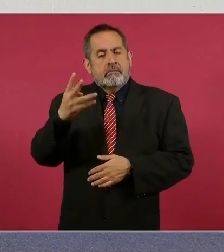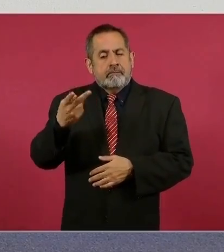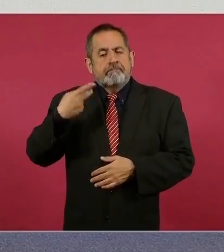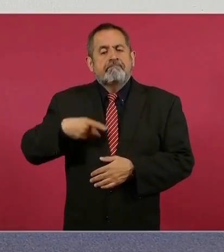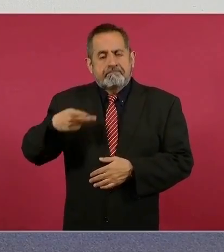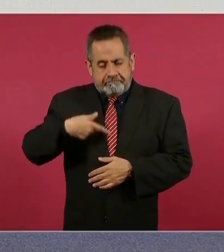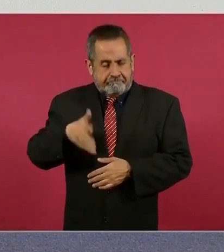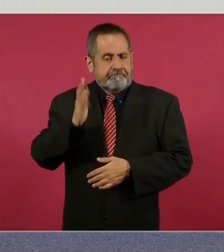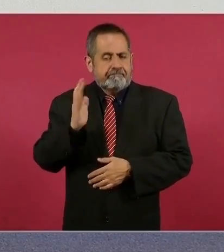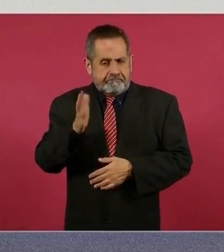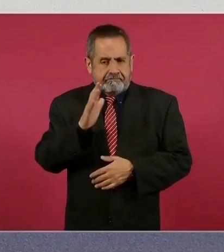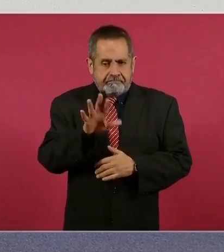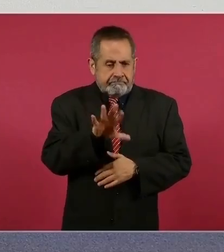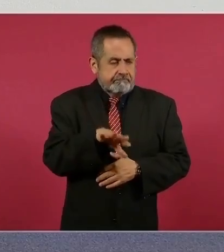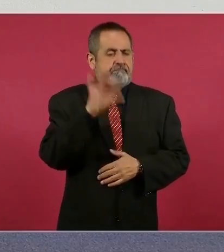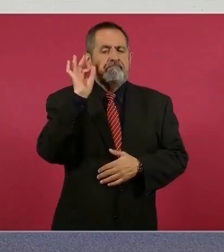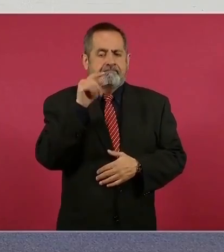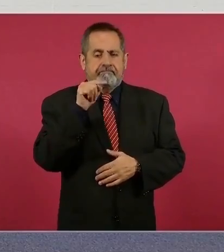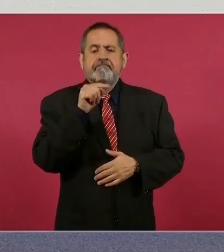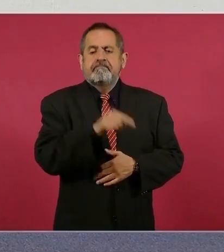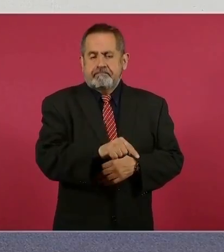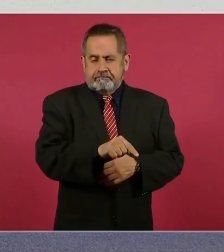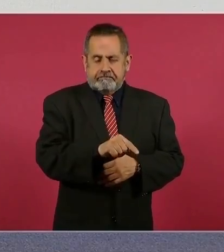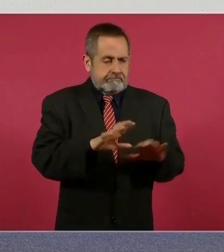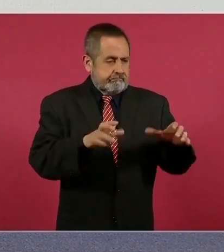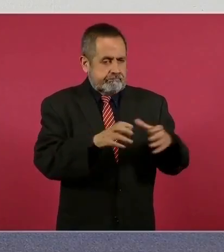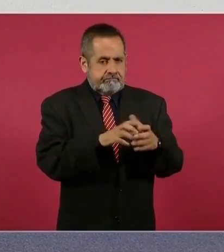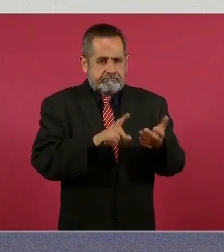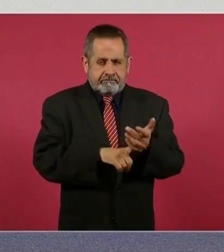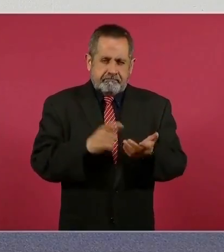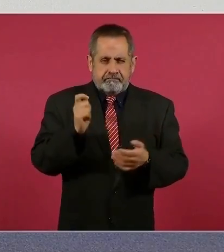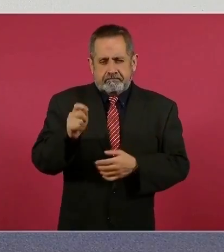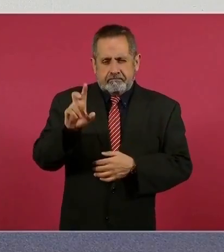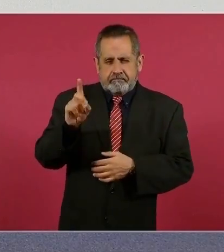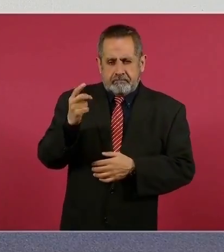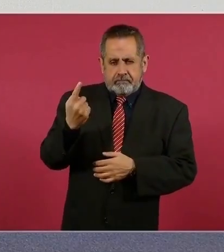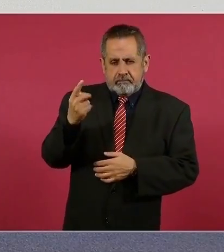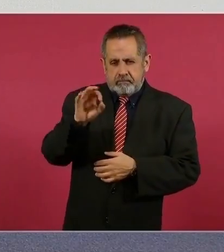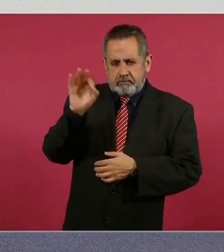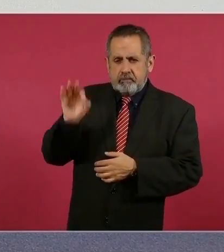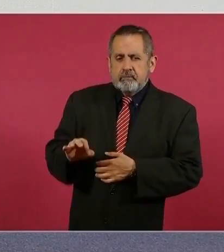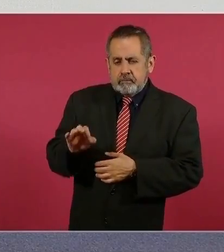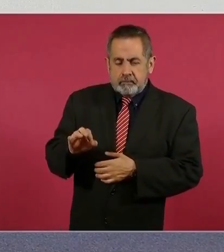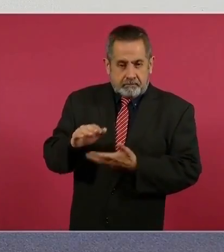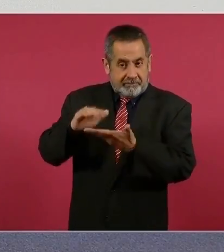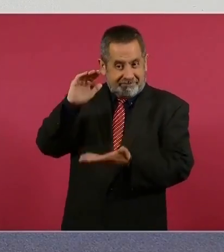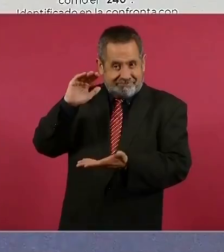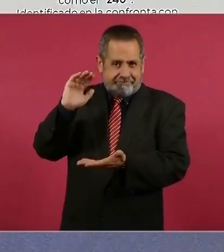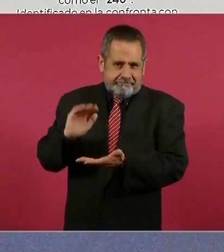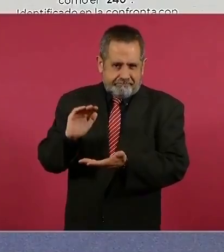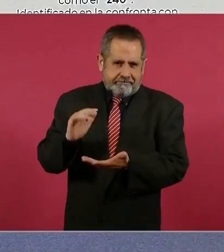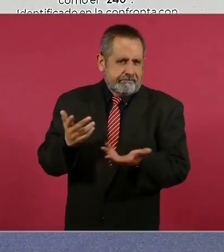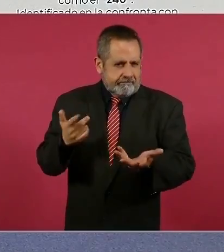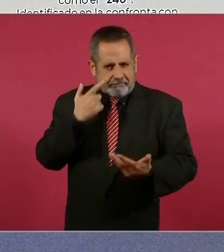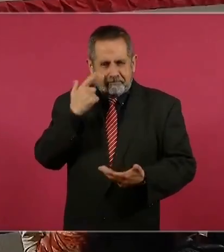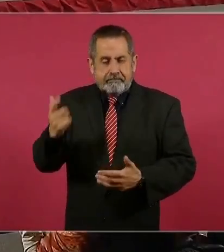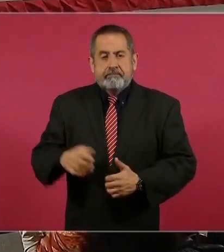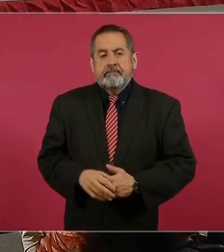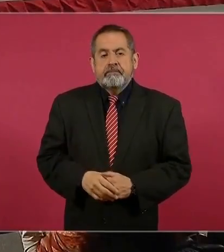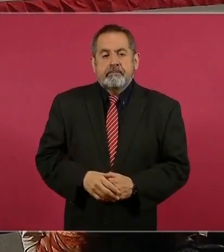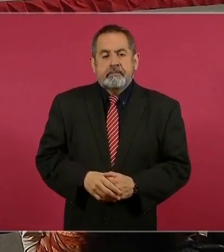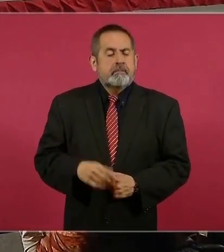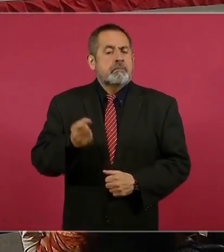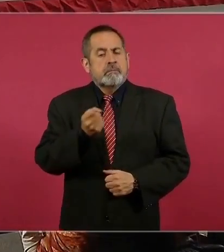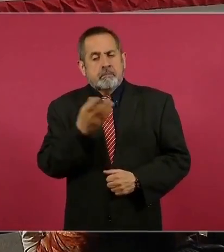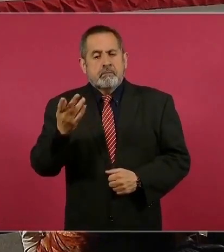34,524 personas, o representa un 31% del total. Adelante.